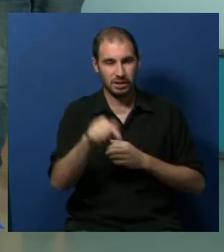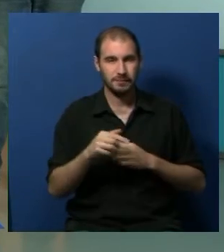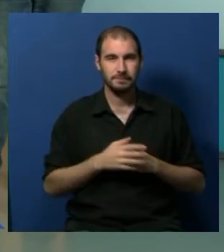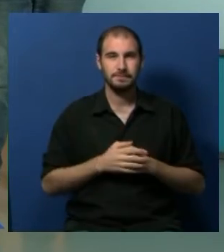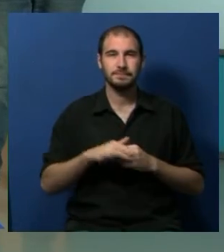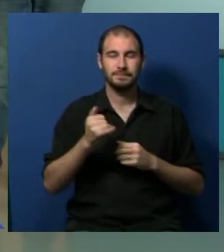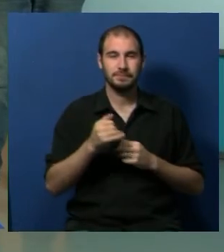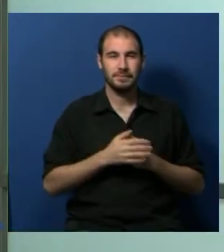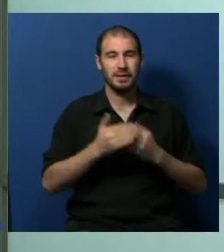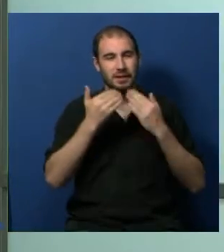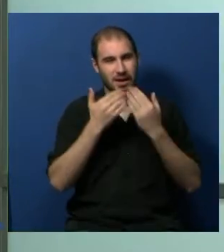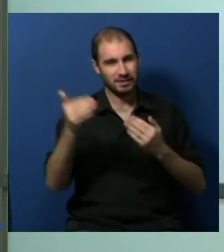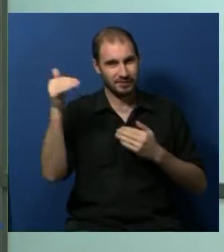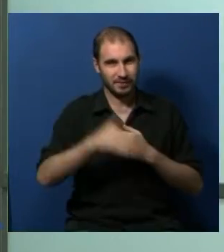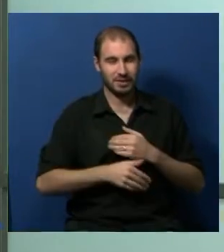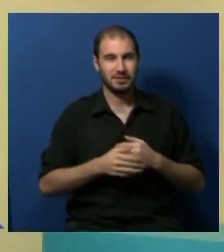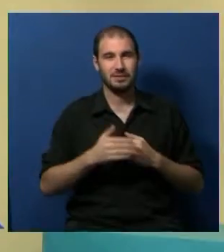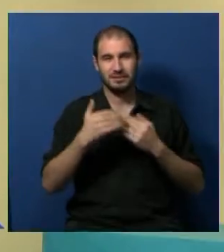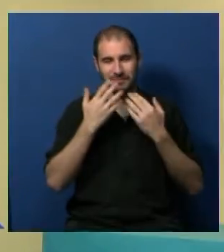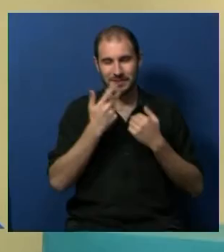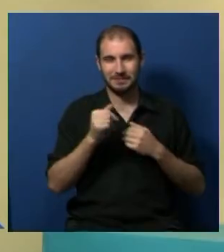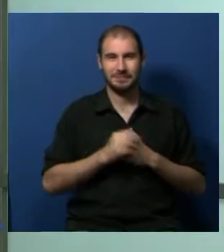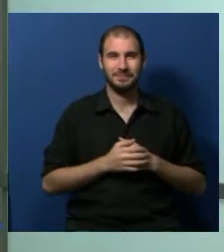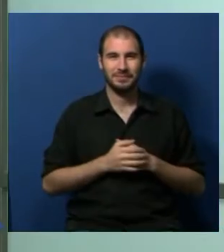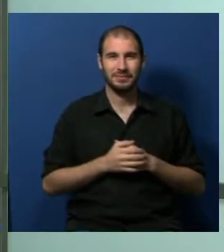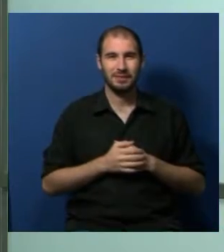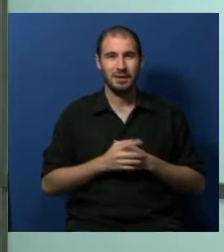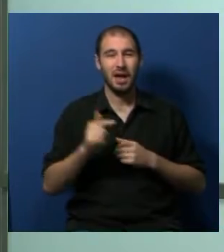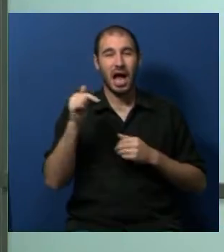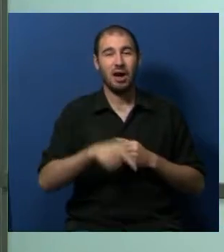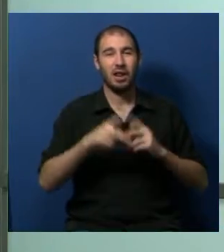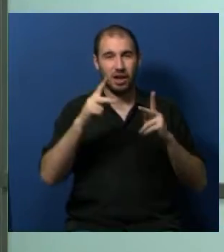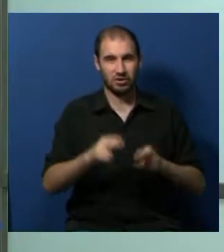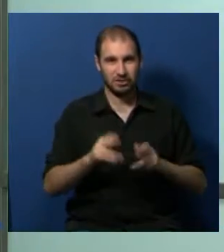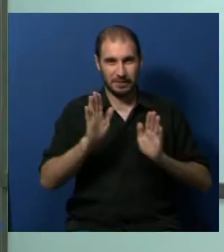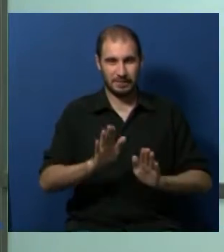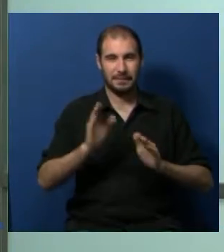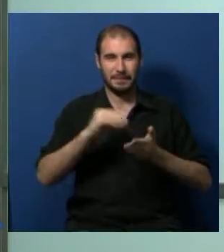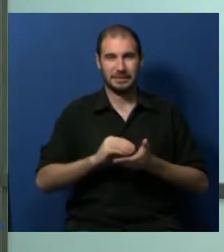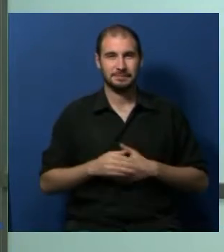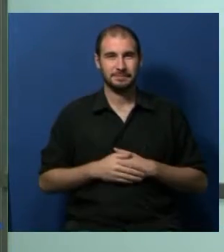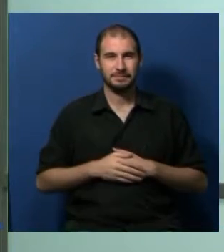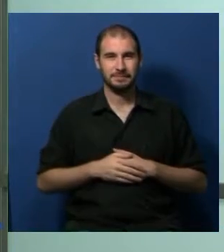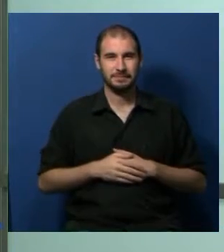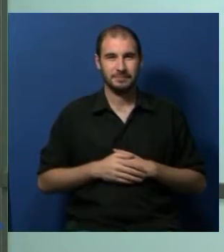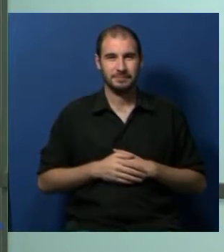Tal cual. Pablo, muchas gracias por la venir, ha sido un gusto. Ha sido un gusto, gracias. Por favor. Hacemos pausa, ya venimos con más.